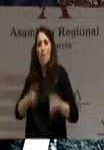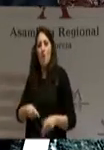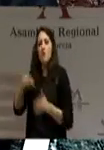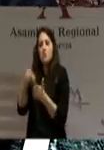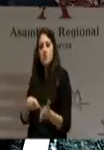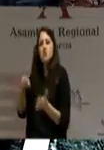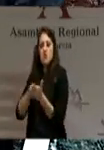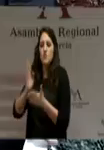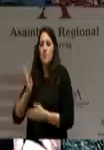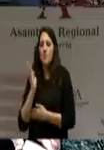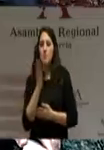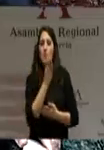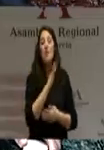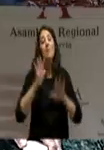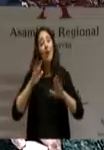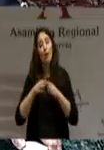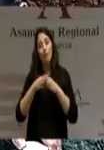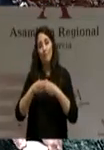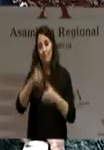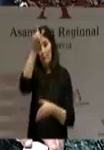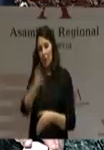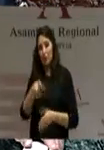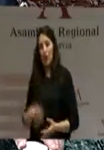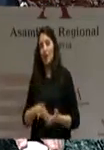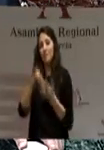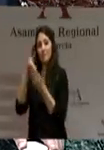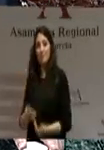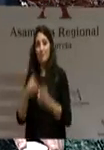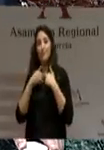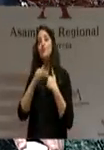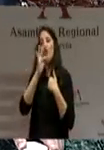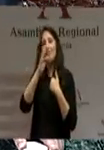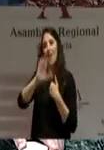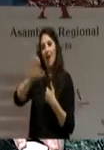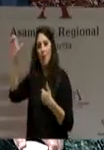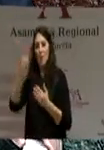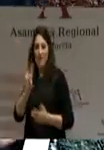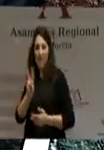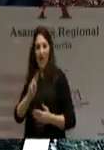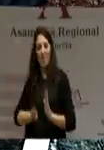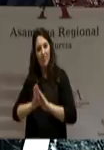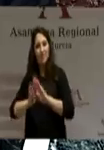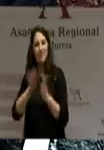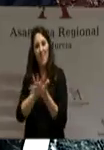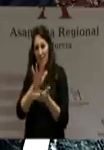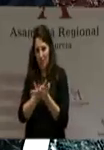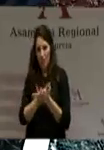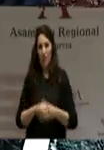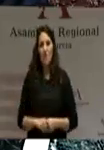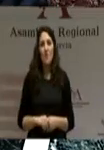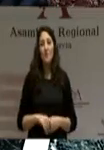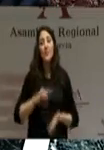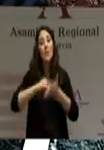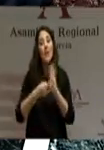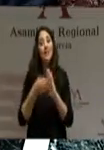entre tanto, estará a buen recaudo dormitando en las instituciones europeas. Los planes han servido de coartada para